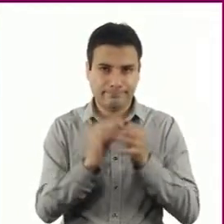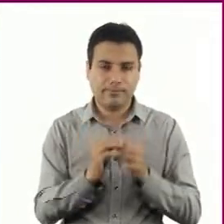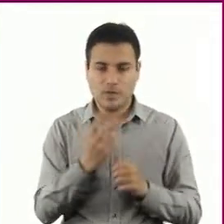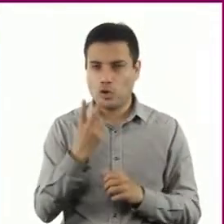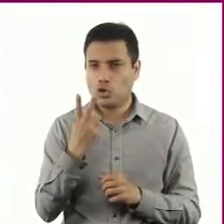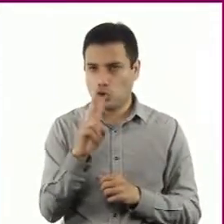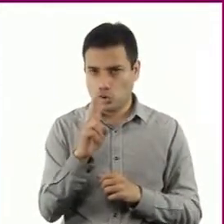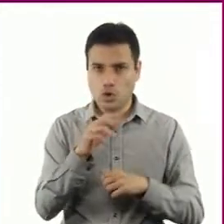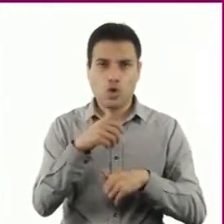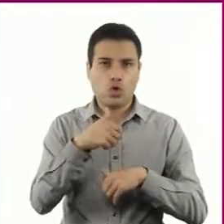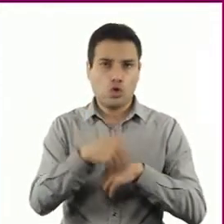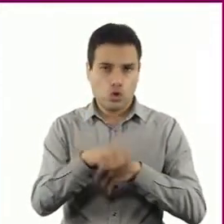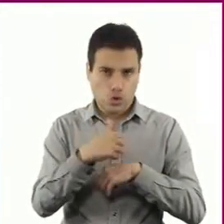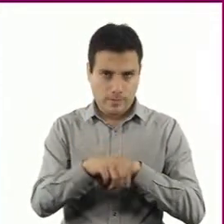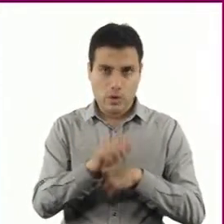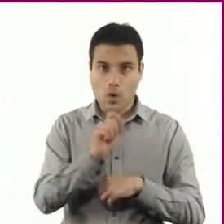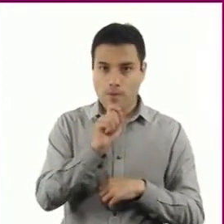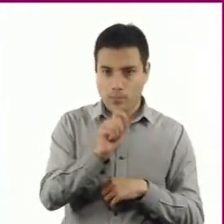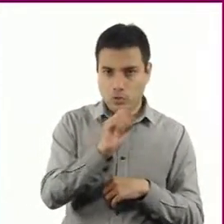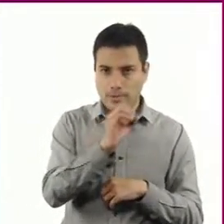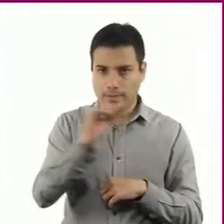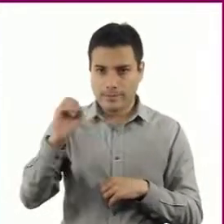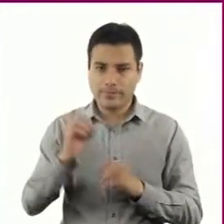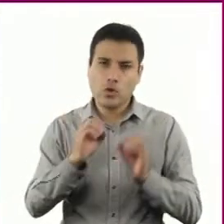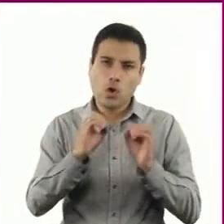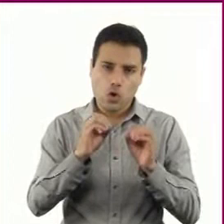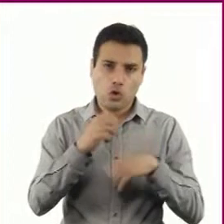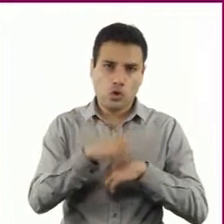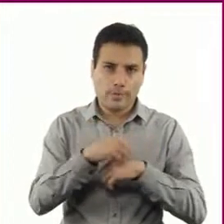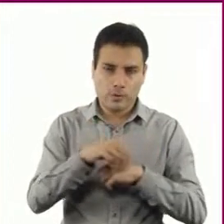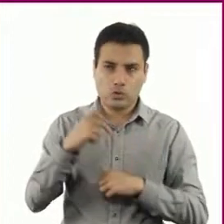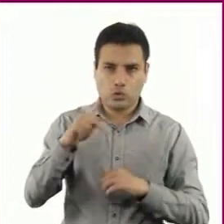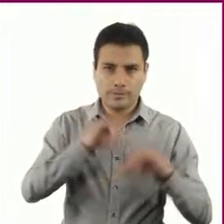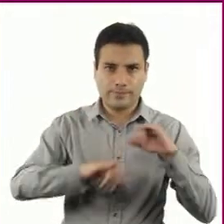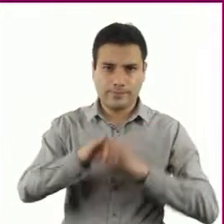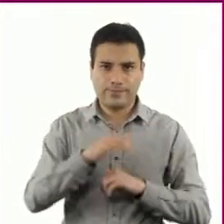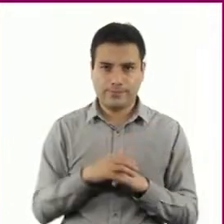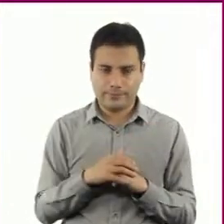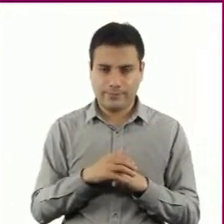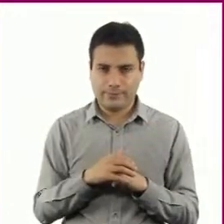científica. La distancia media aproximada de Mercurio al Sol es